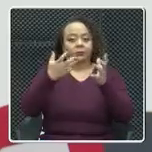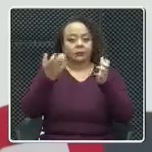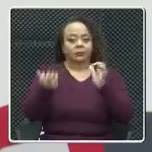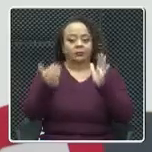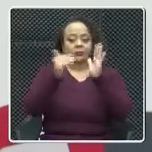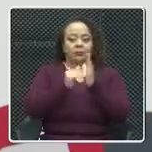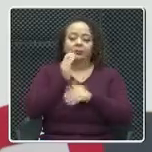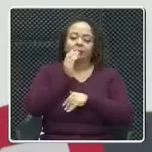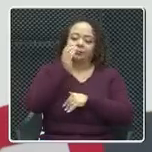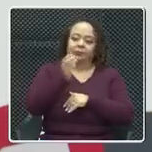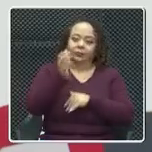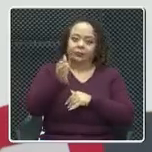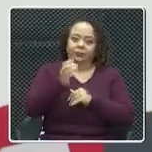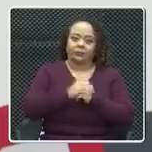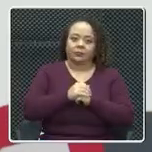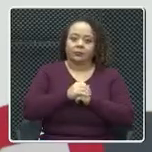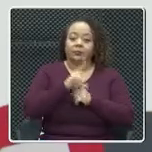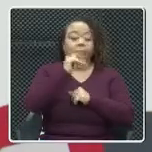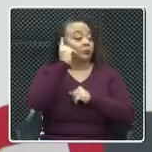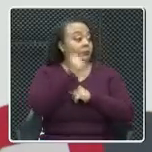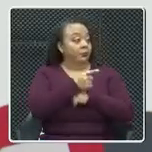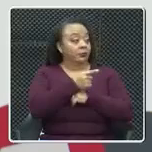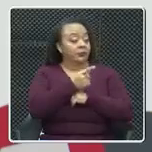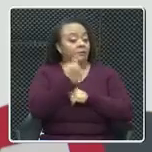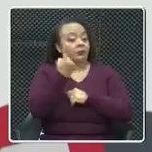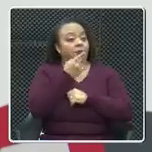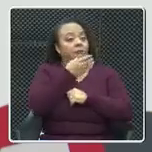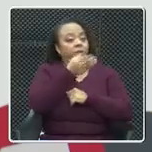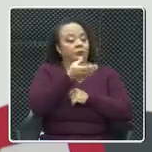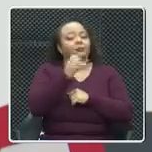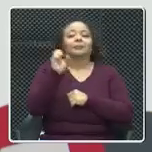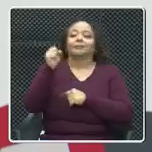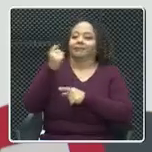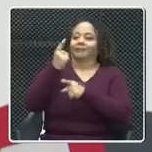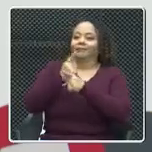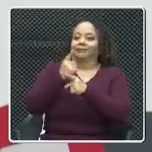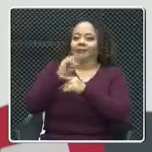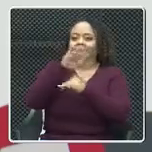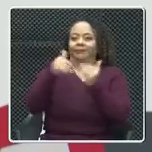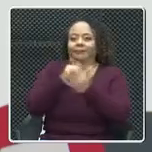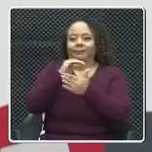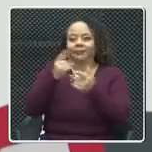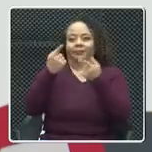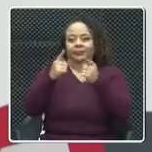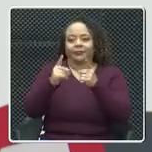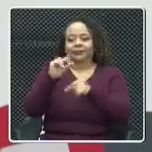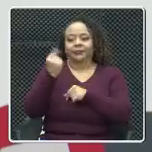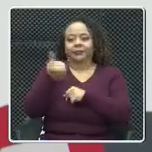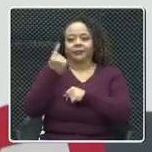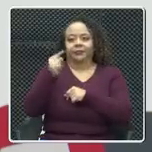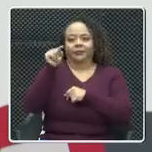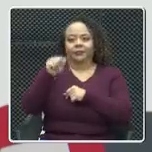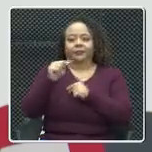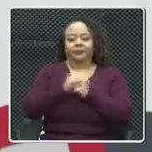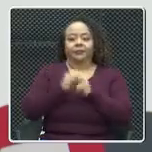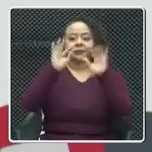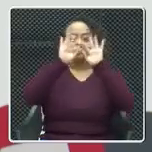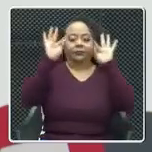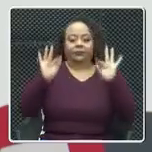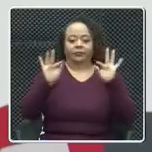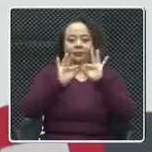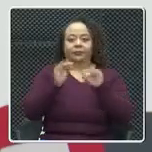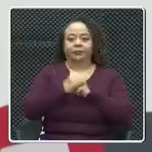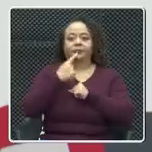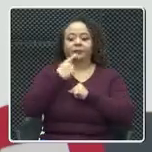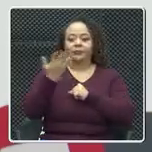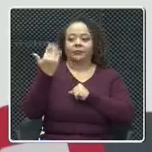es recomendativo. No es obligatorio, es recomendación. Como en todos los casos, no solo en estos. Okay. El formulario que